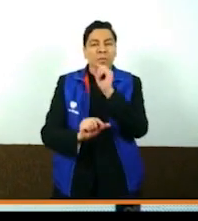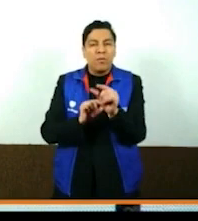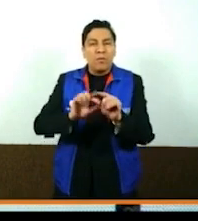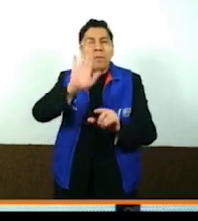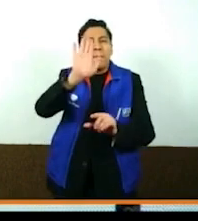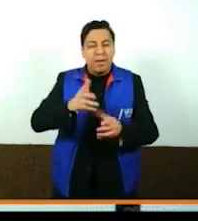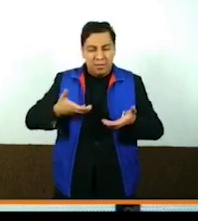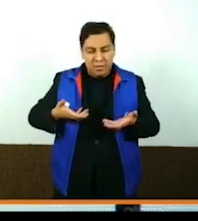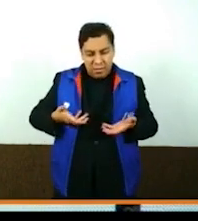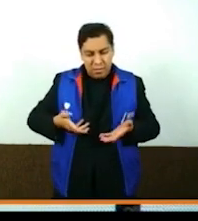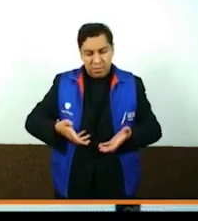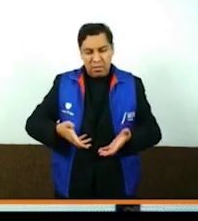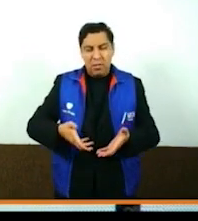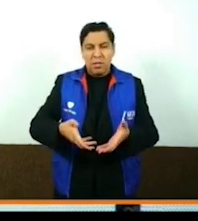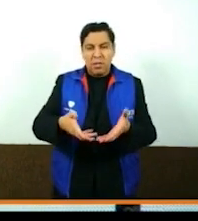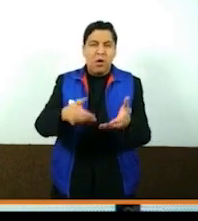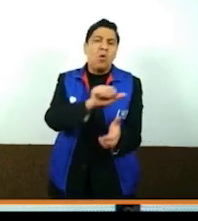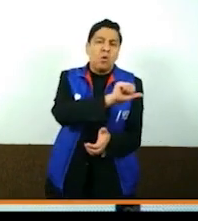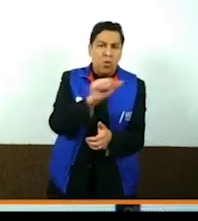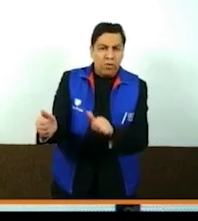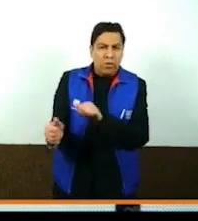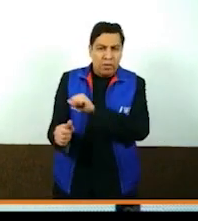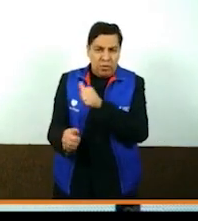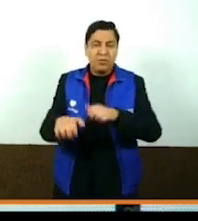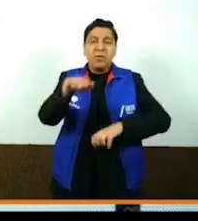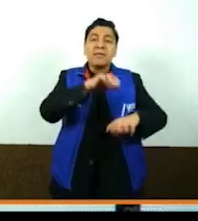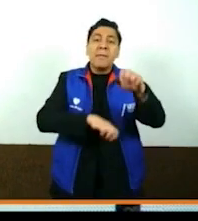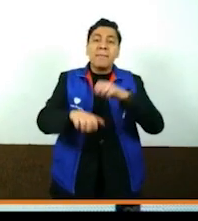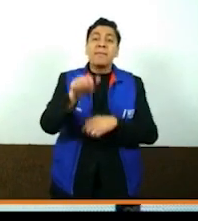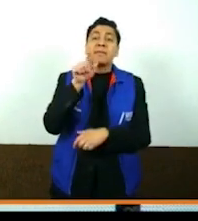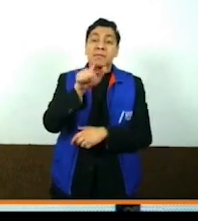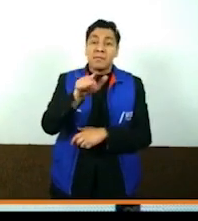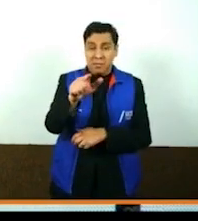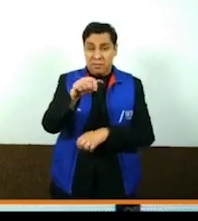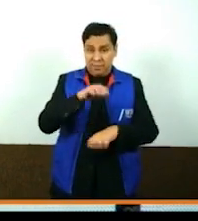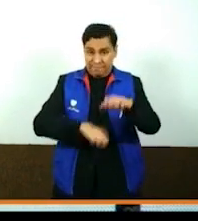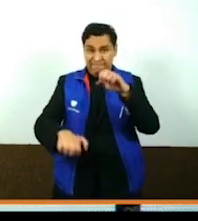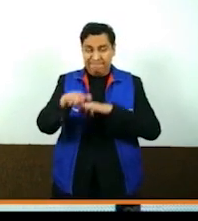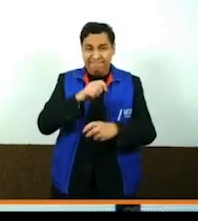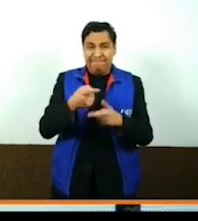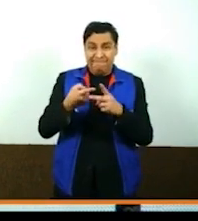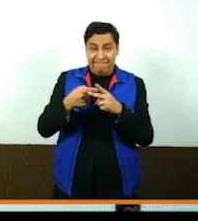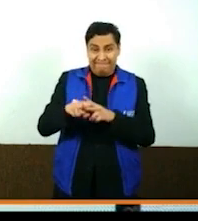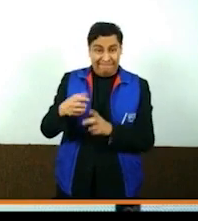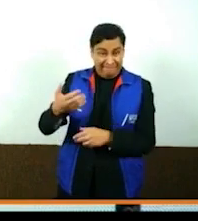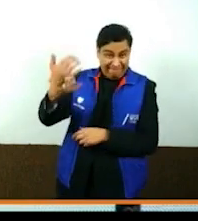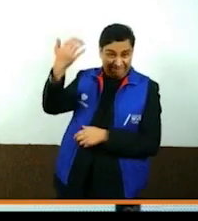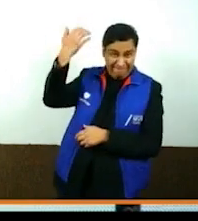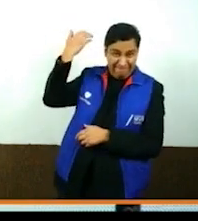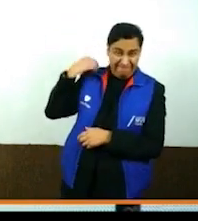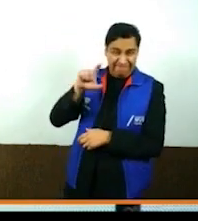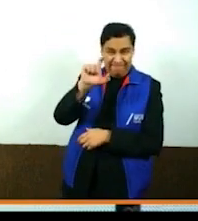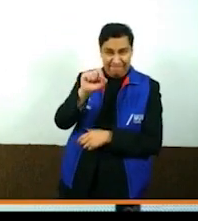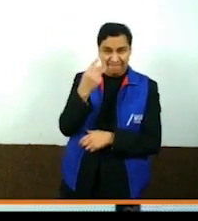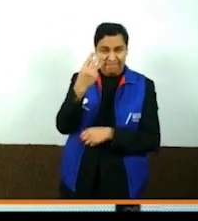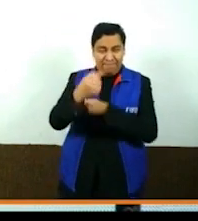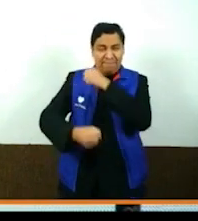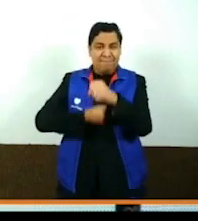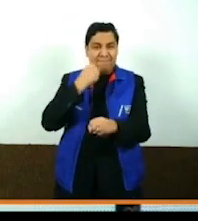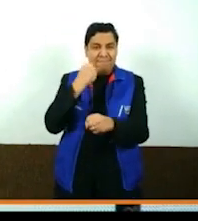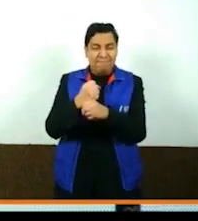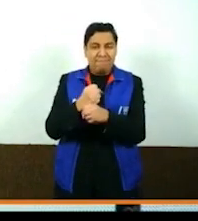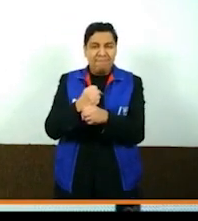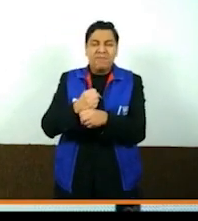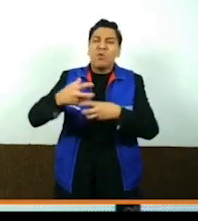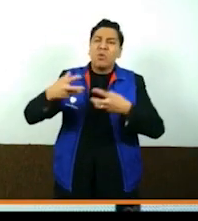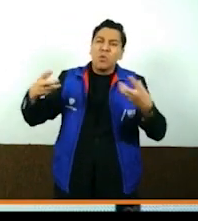ido haciendo para otras empresas, y las 17 empresas que comenzaron hace 23 años lo